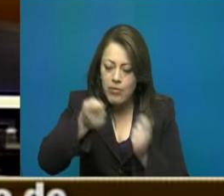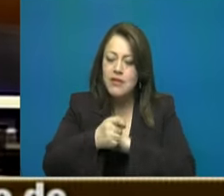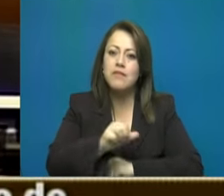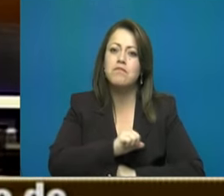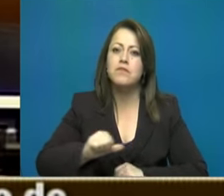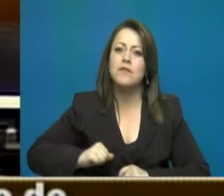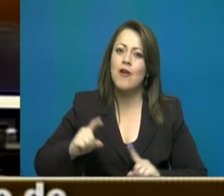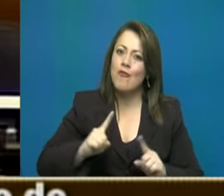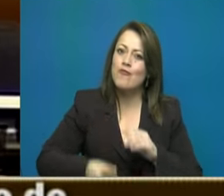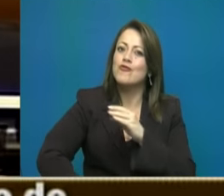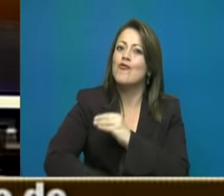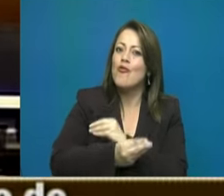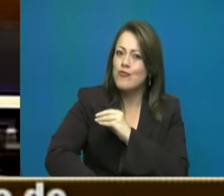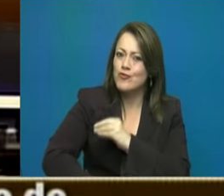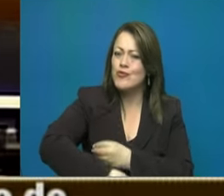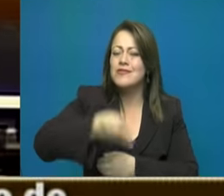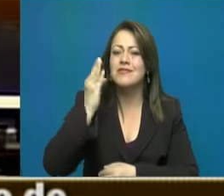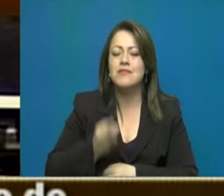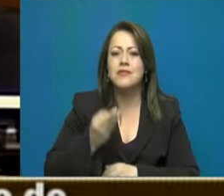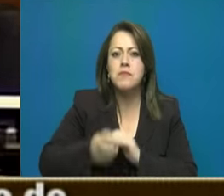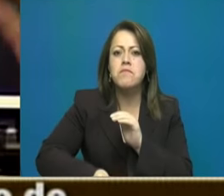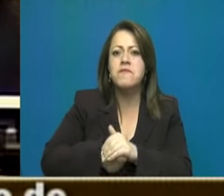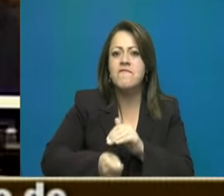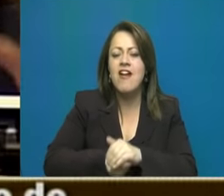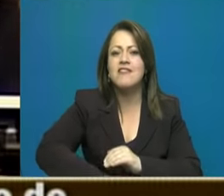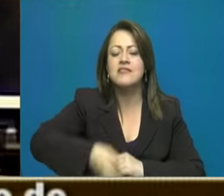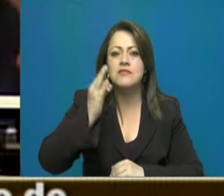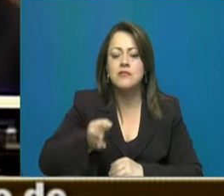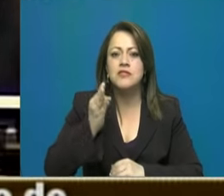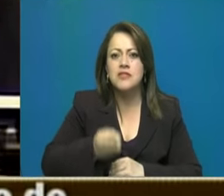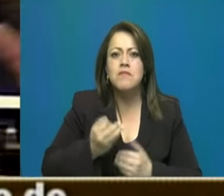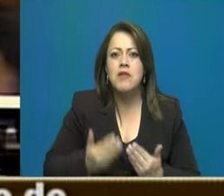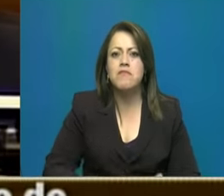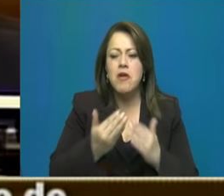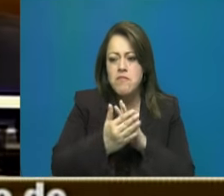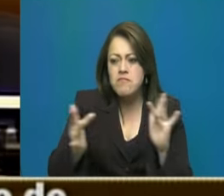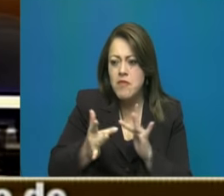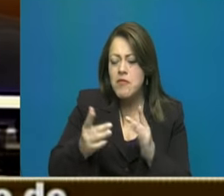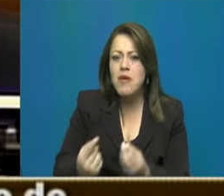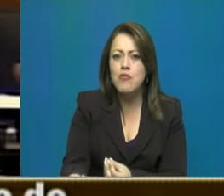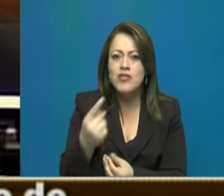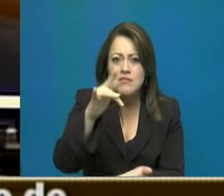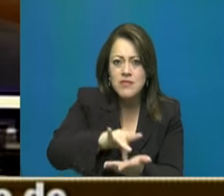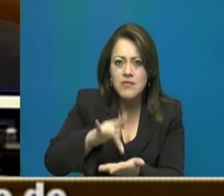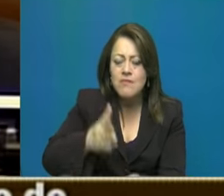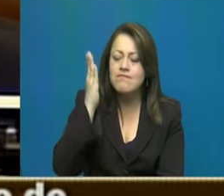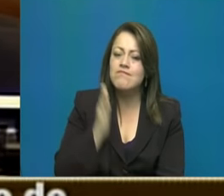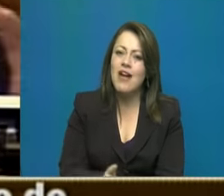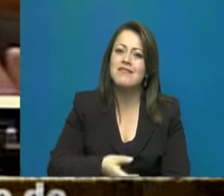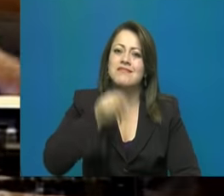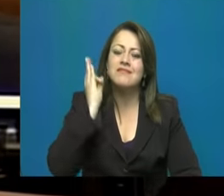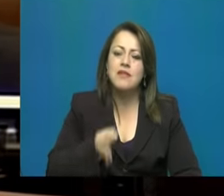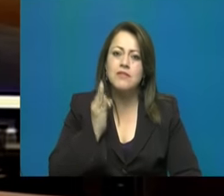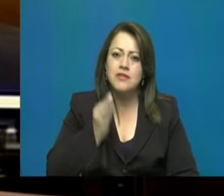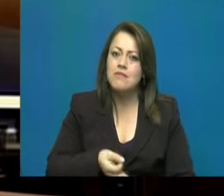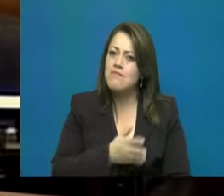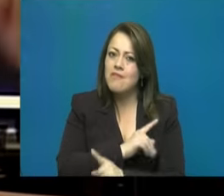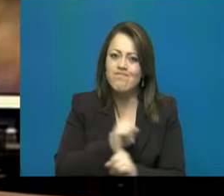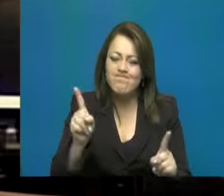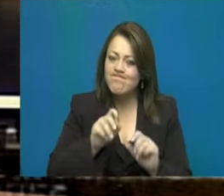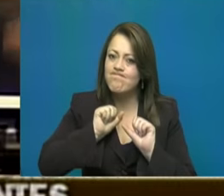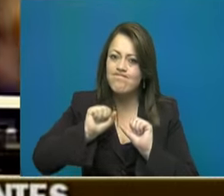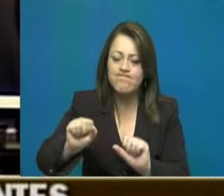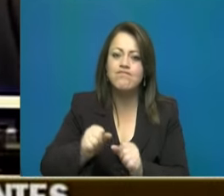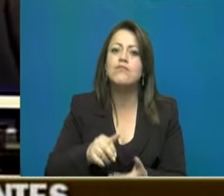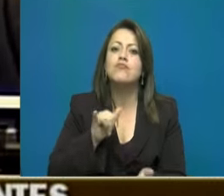toda corrupción es privada y toda corrupción que se ejerza en beneficio de un actor político determinado o de un sujeto político es corrupción. Y